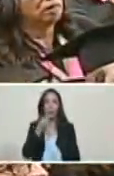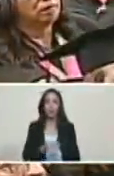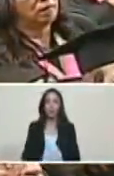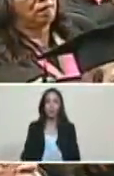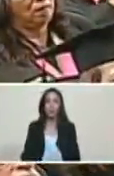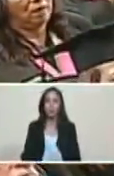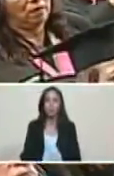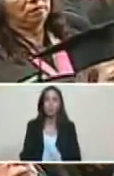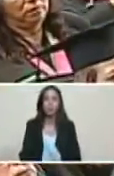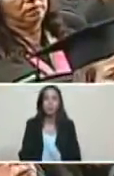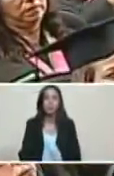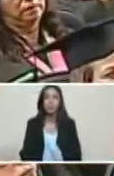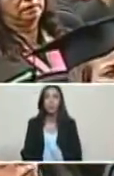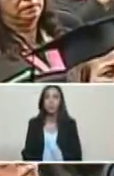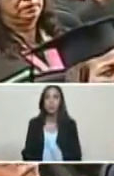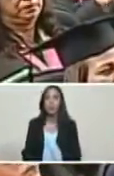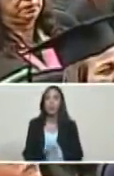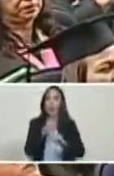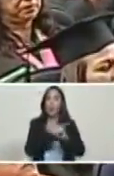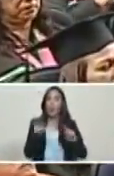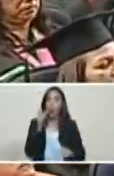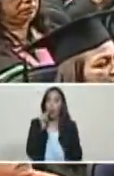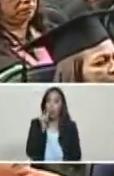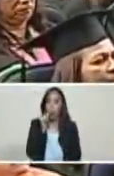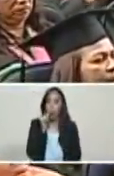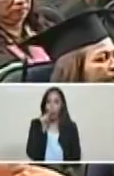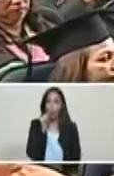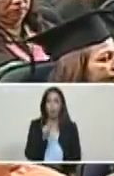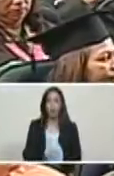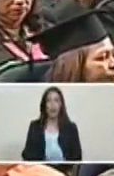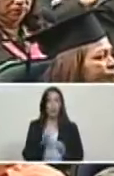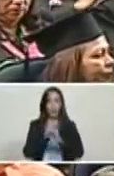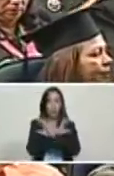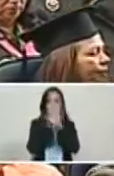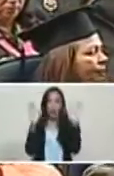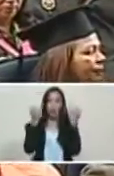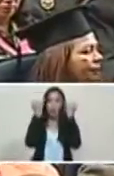José Martí, con mucha claridad.